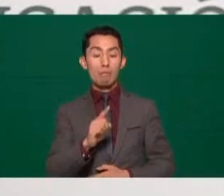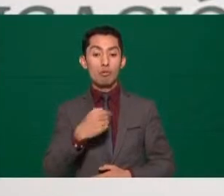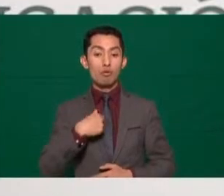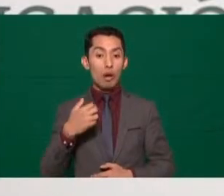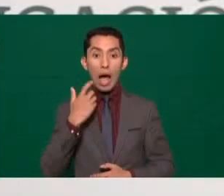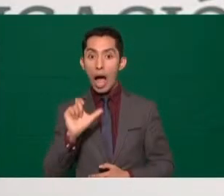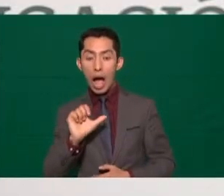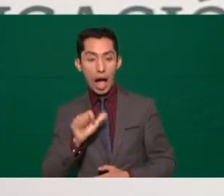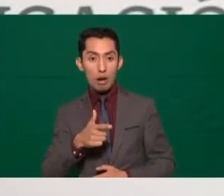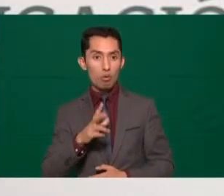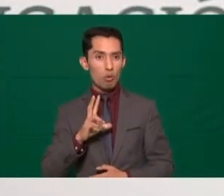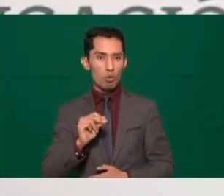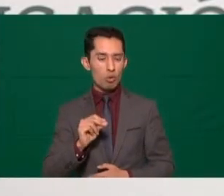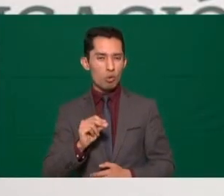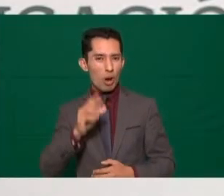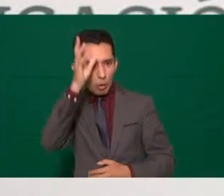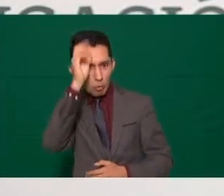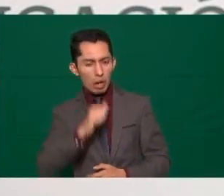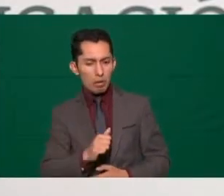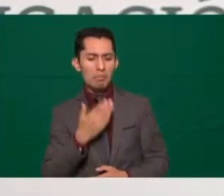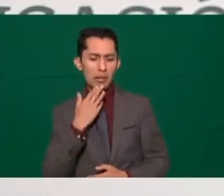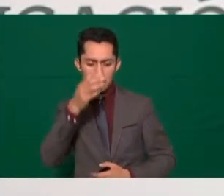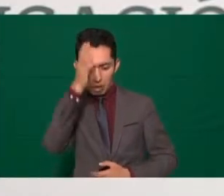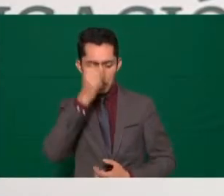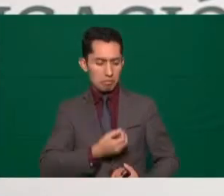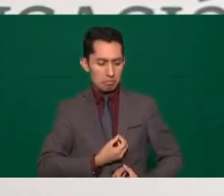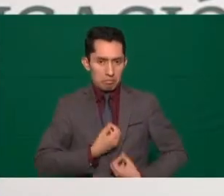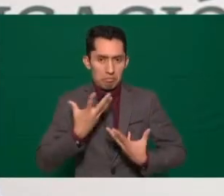manifestarnos. Si tenemos